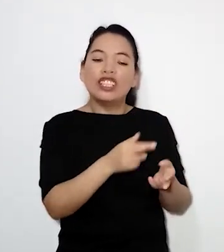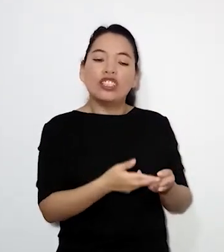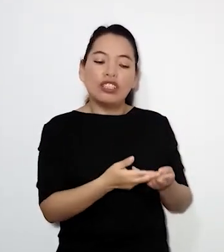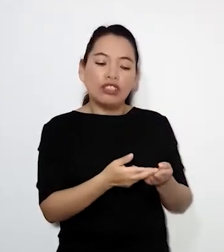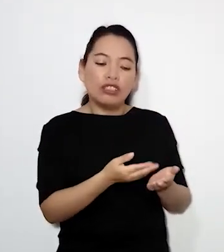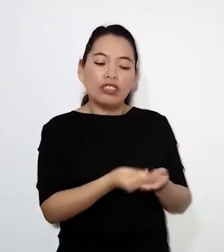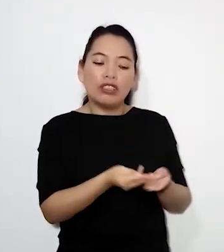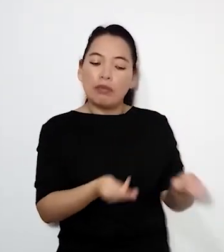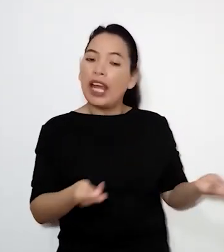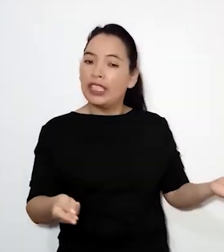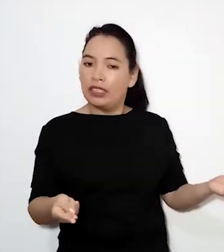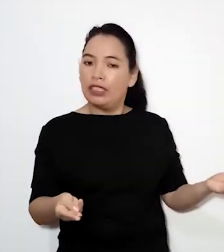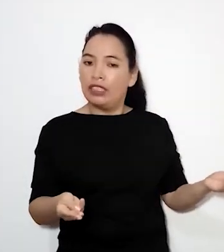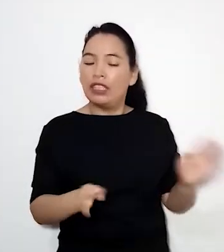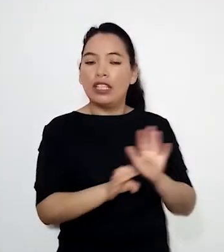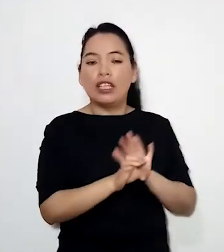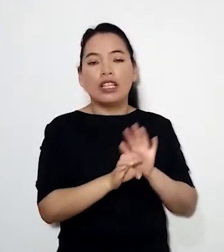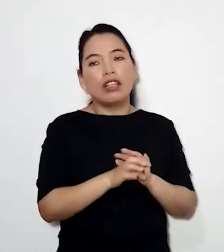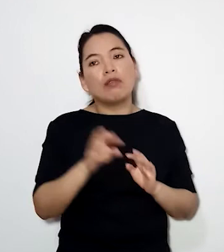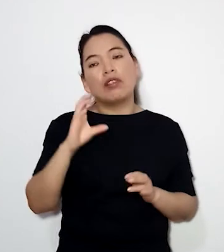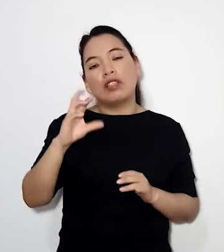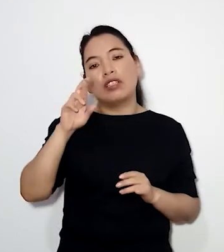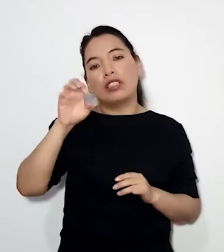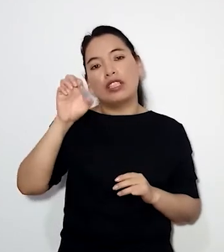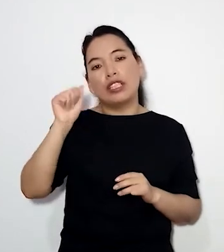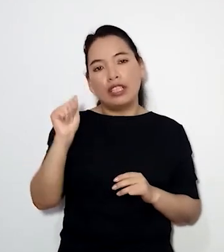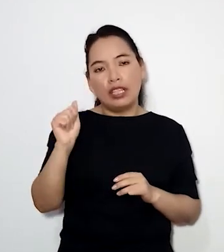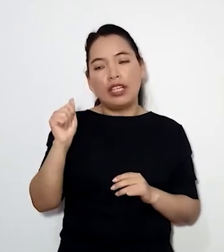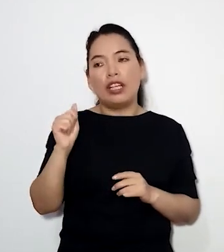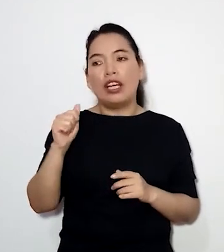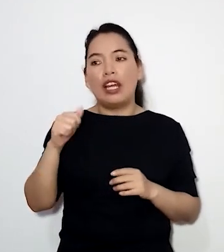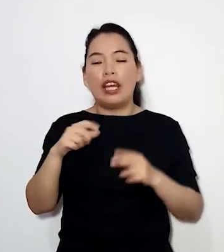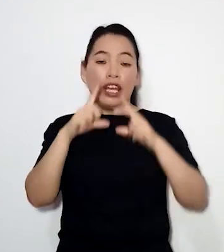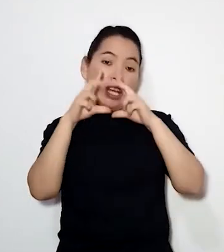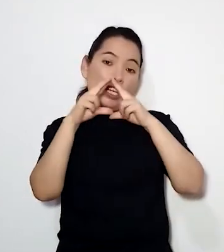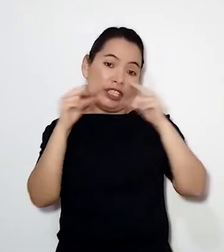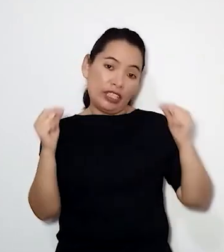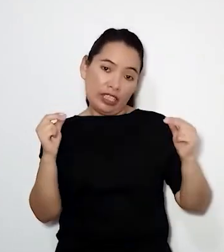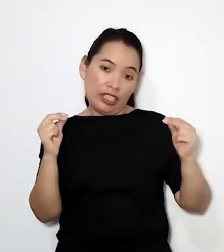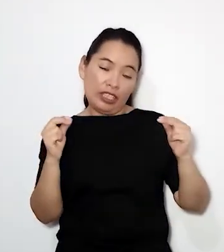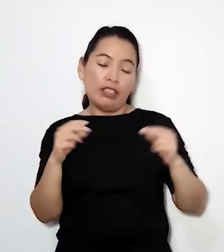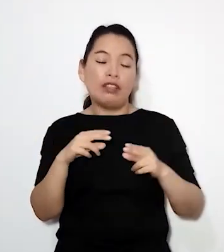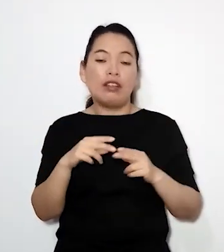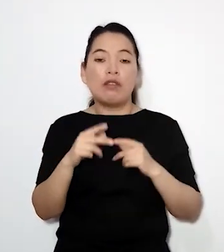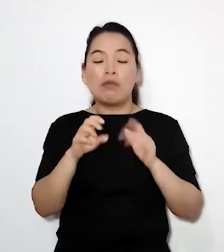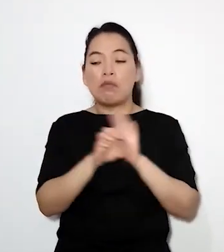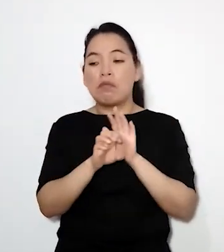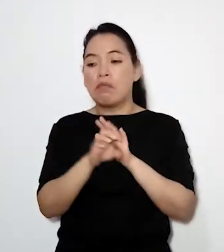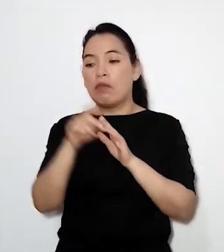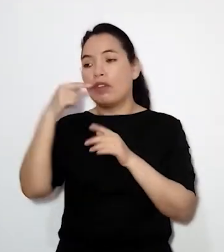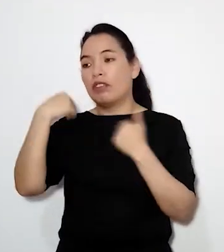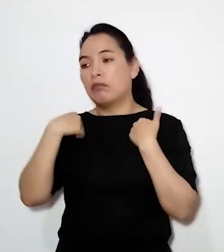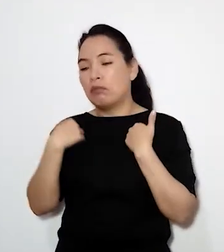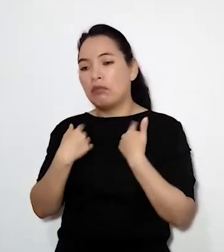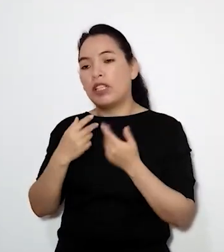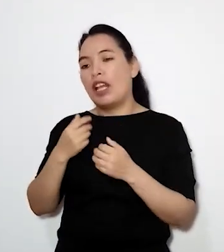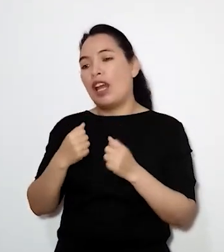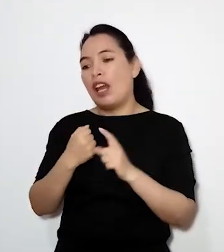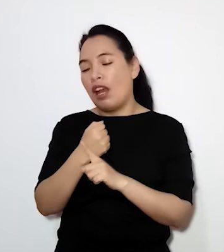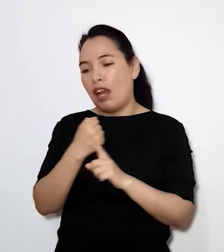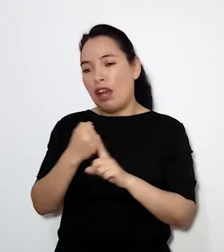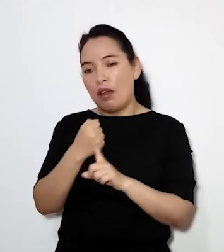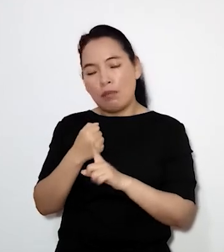CREAD en Nicaragua, en donde hay equipos de apoyo psicosocial, pedagógico,